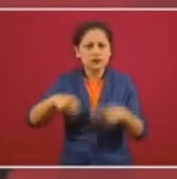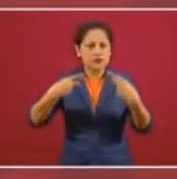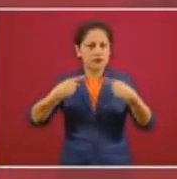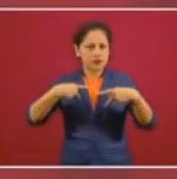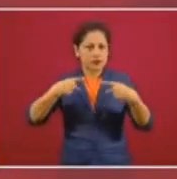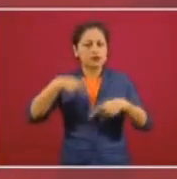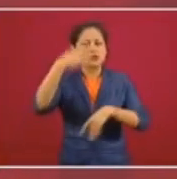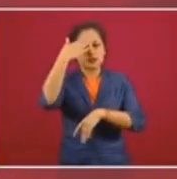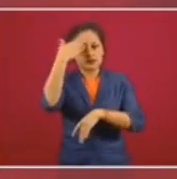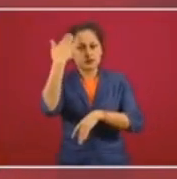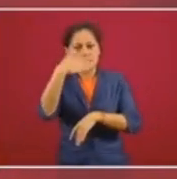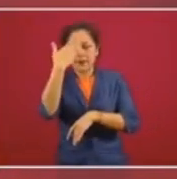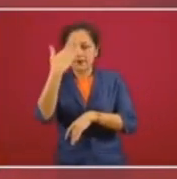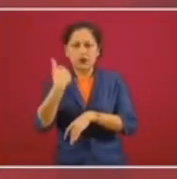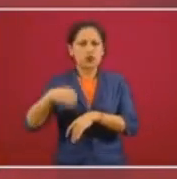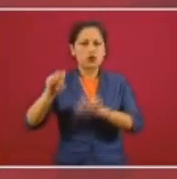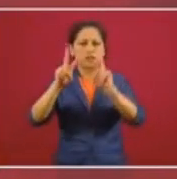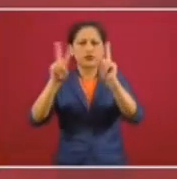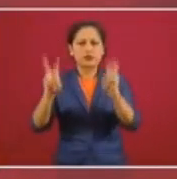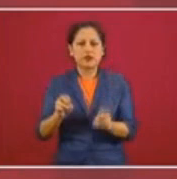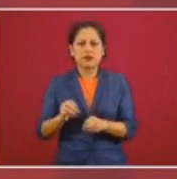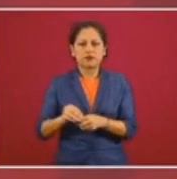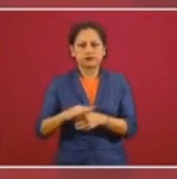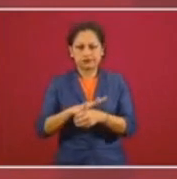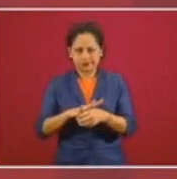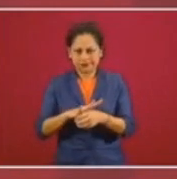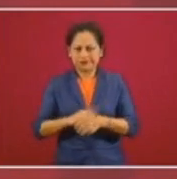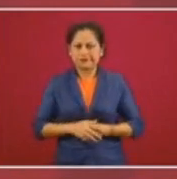y vamos a poder saber todos